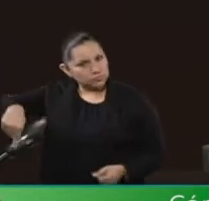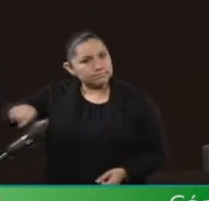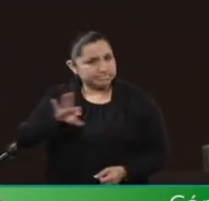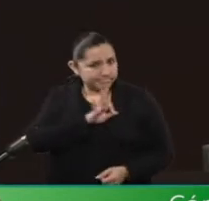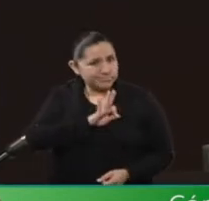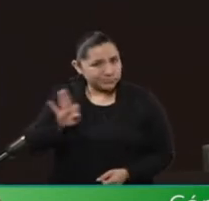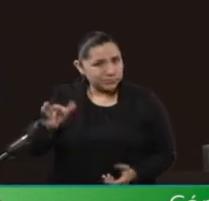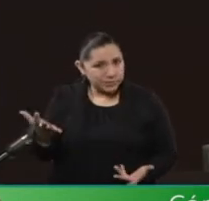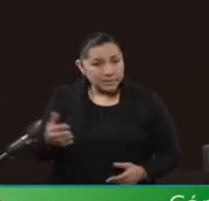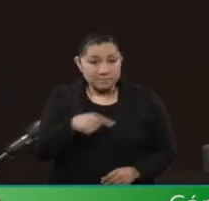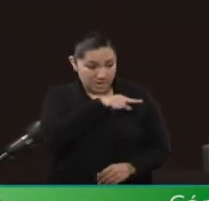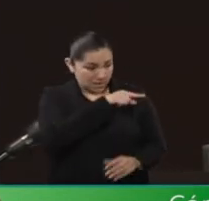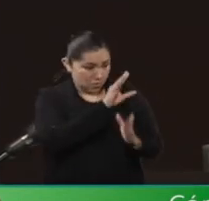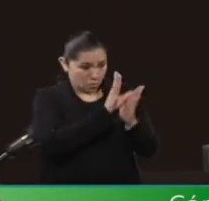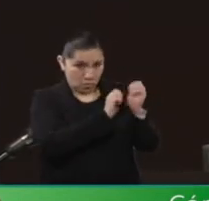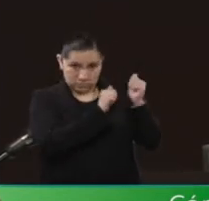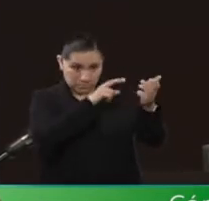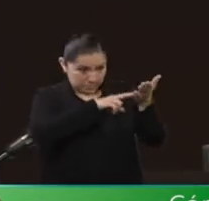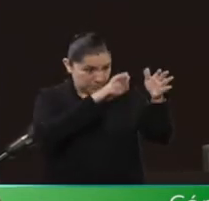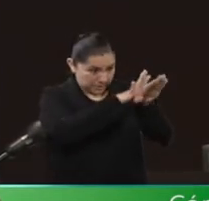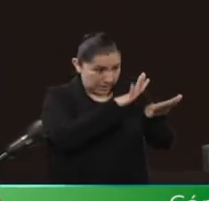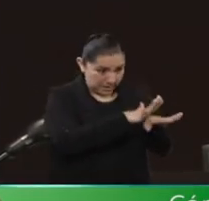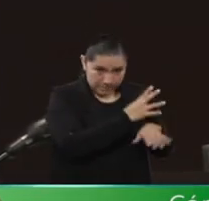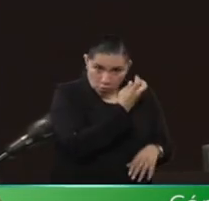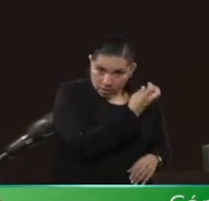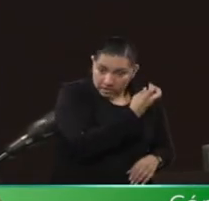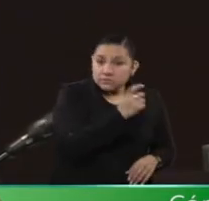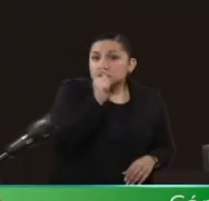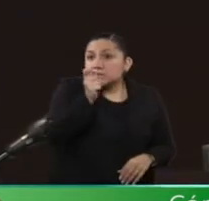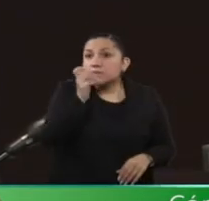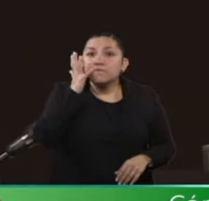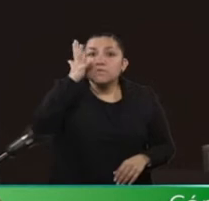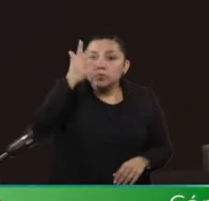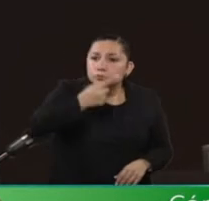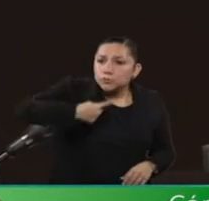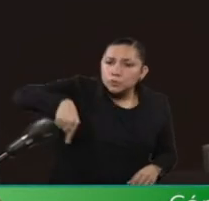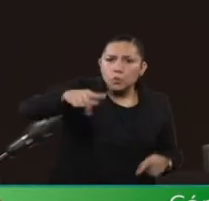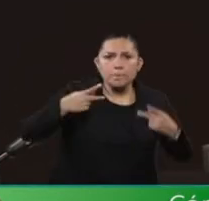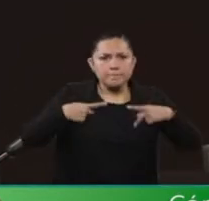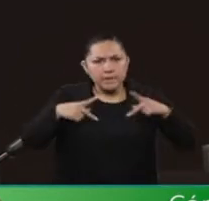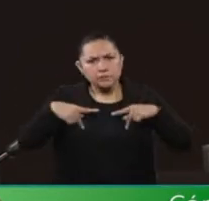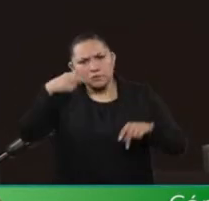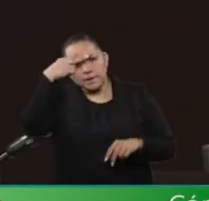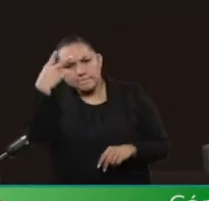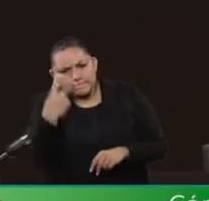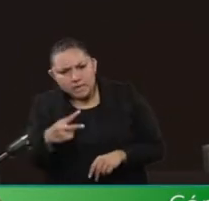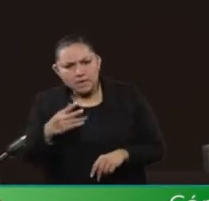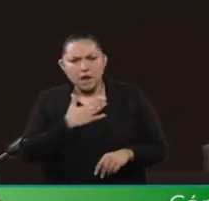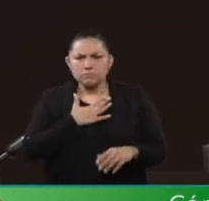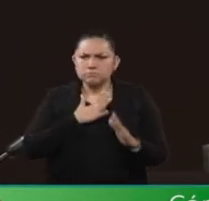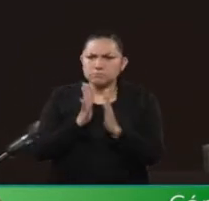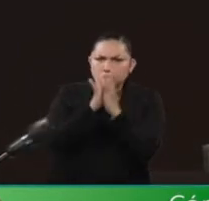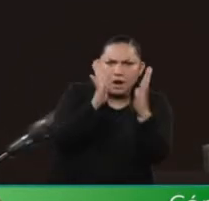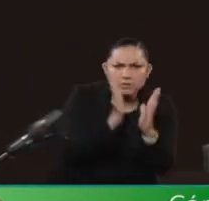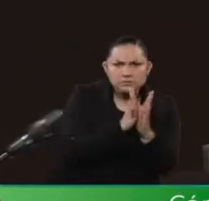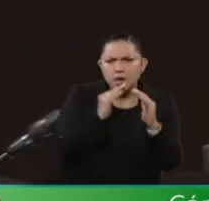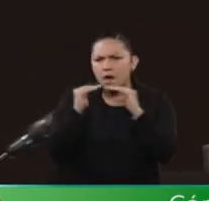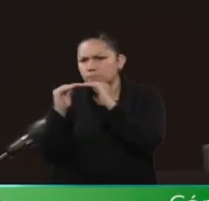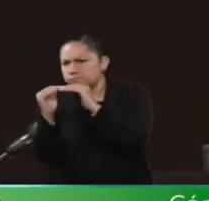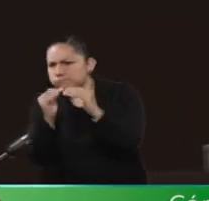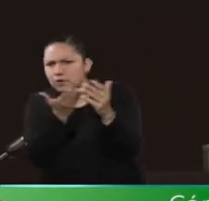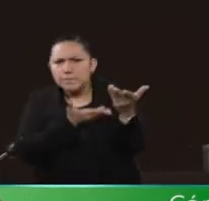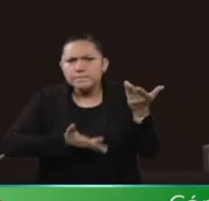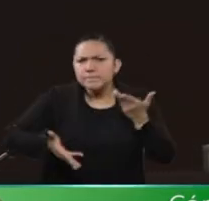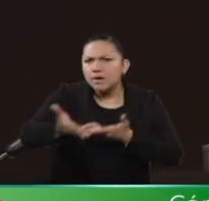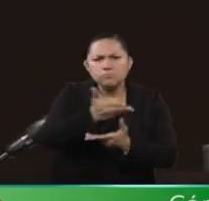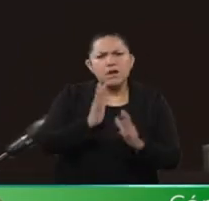mexicana, es acabar con la independencia de los poderes, es abrir la puerta a la arbitrariedad y el autoritarismo. Por estas razones,